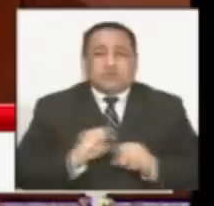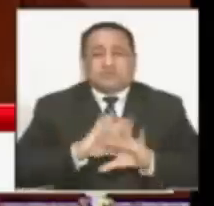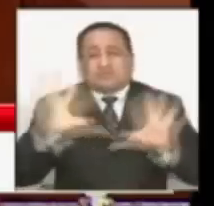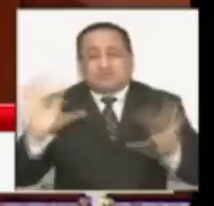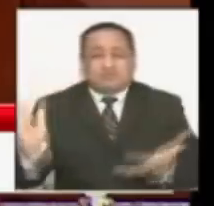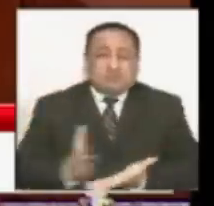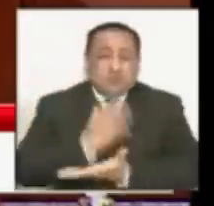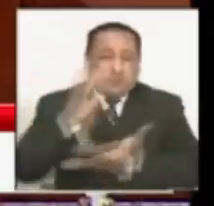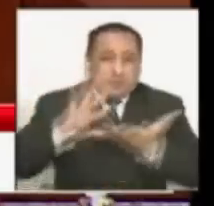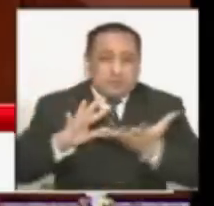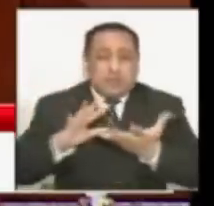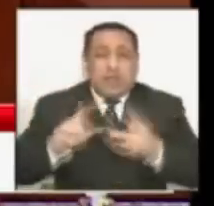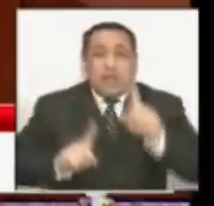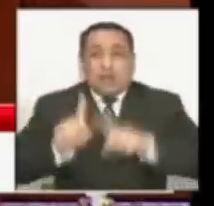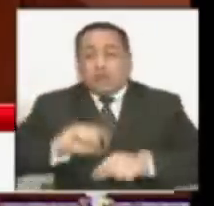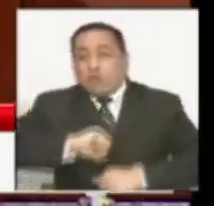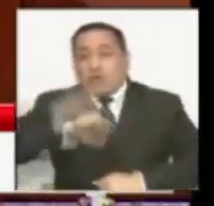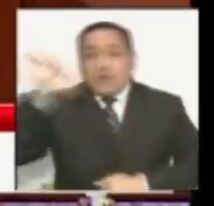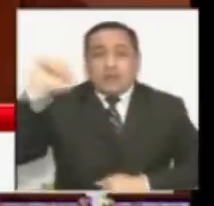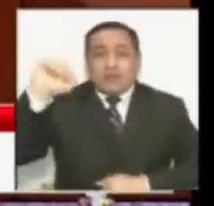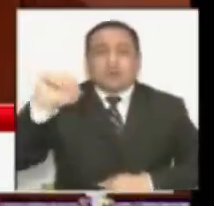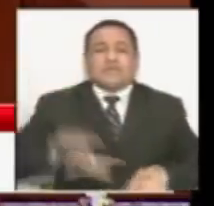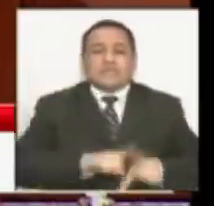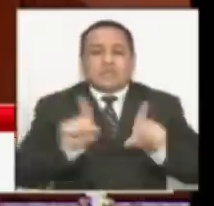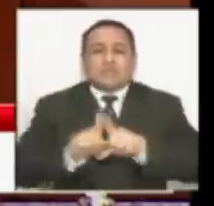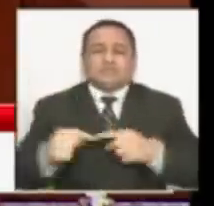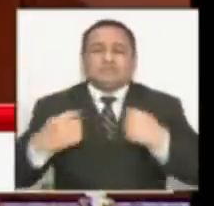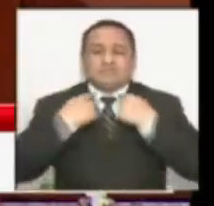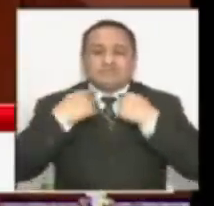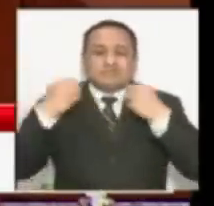claroscuros, con triunfos y también